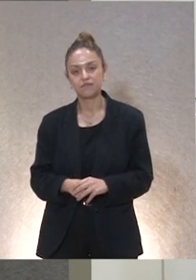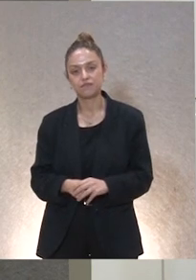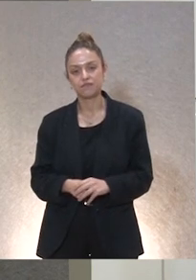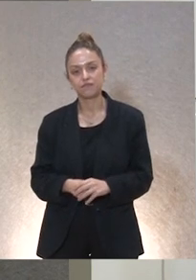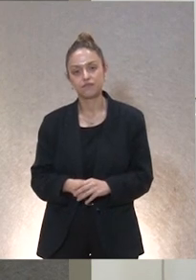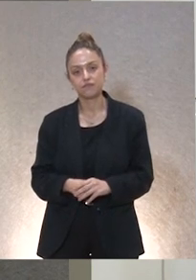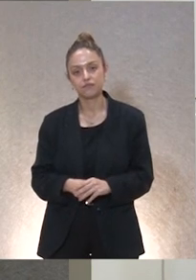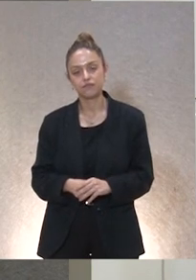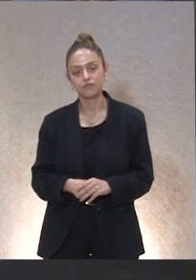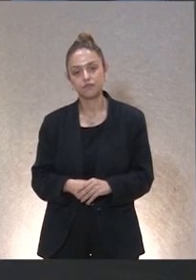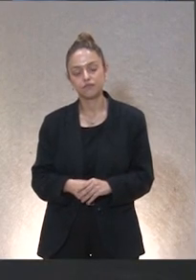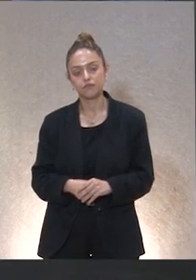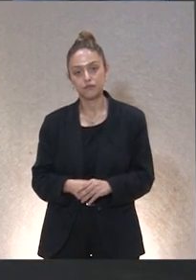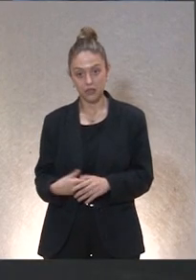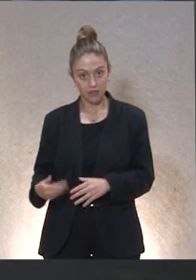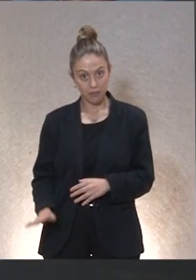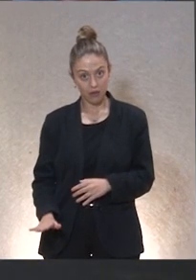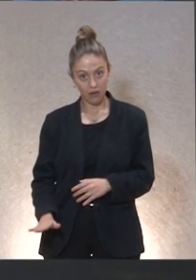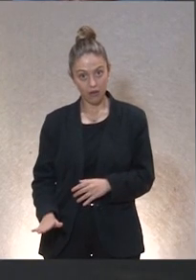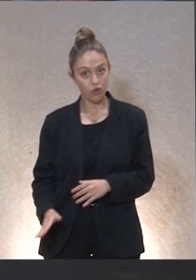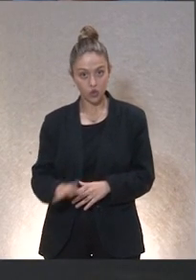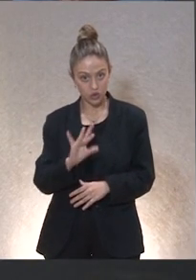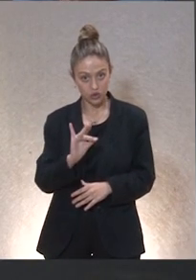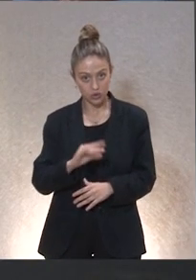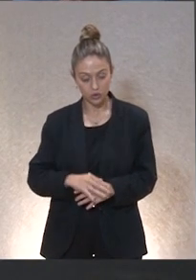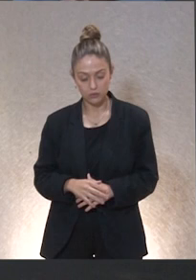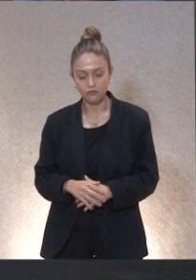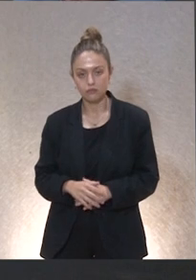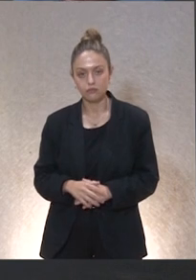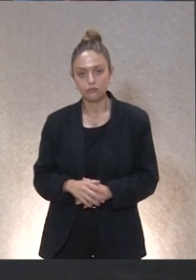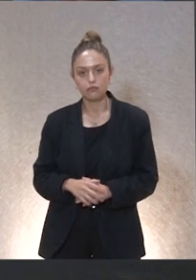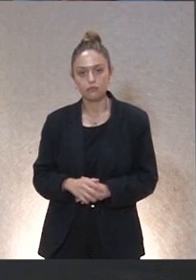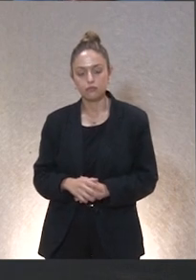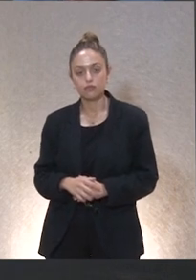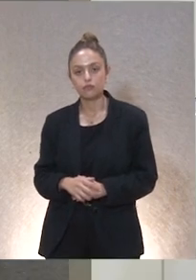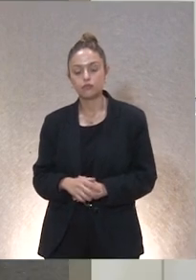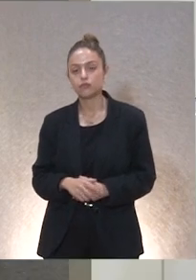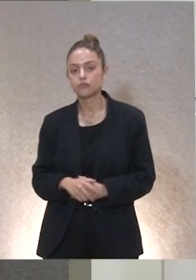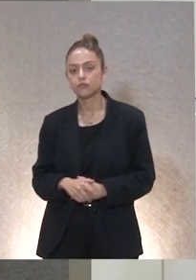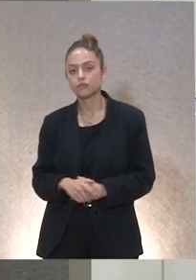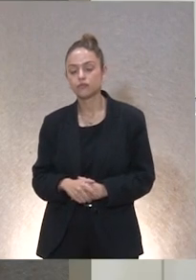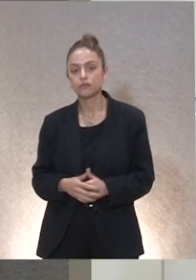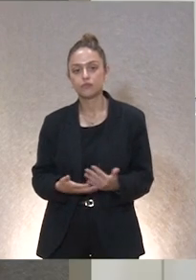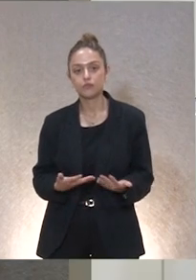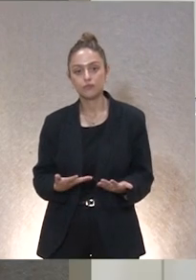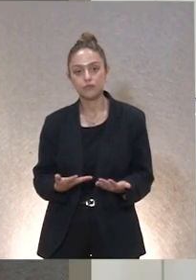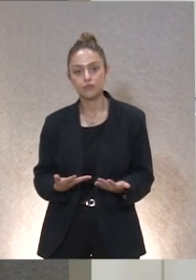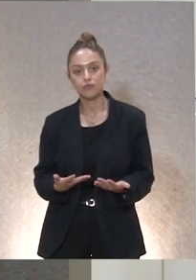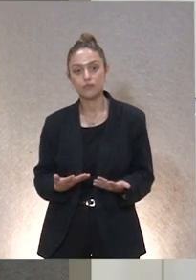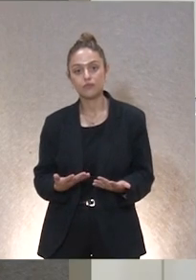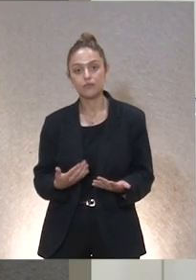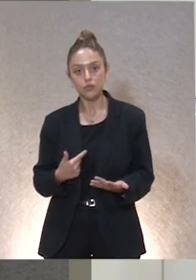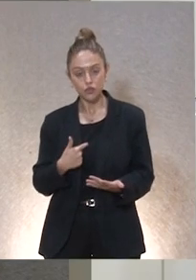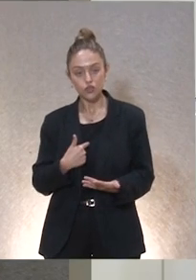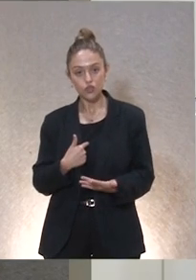eh desde desde pequeño Sí sí desde pequeño eh Porque también eh Me